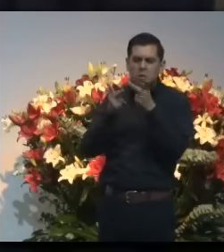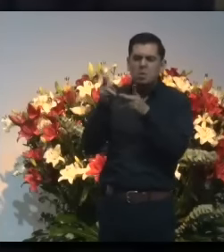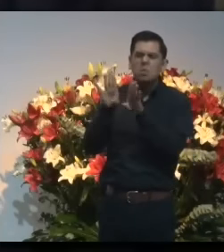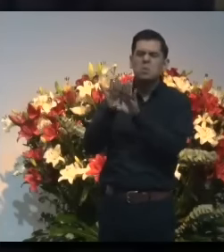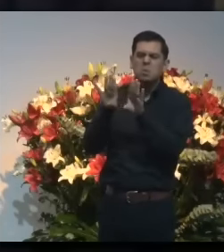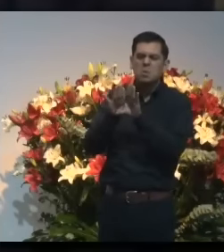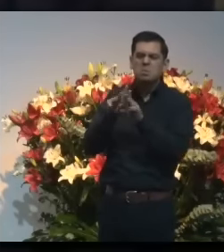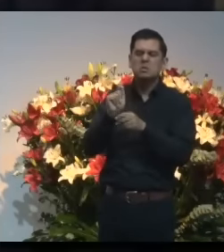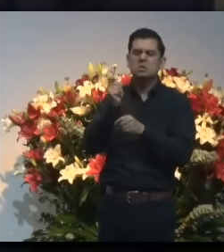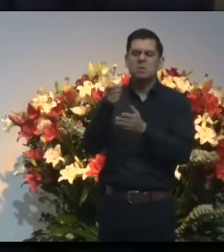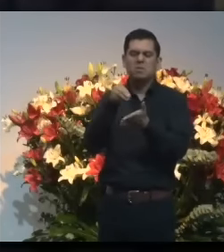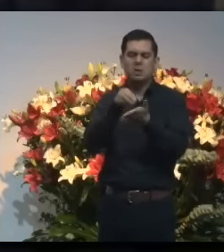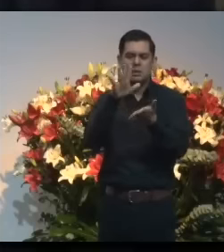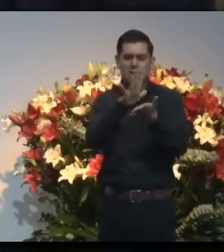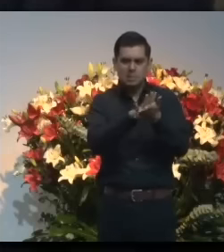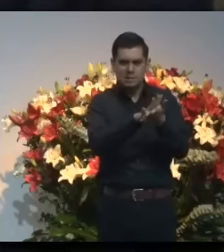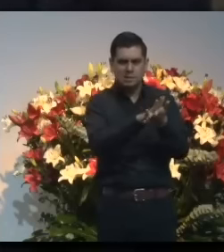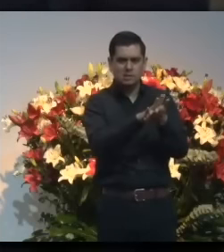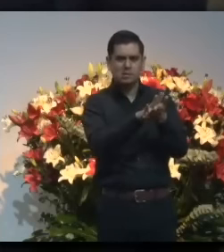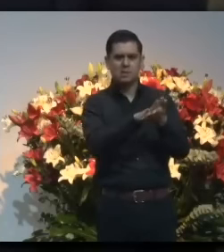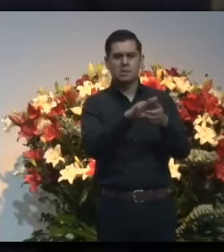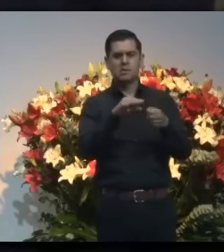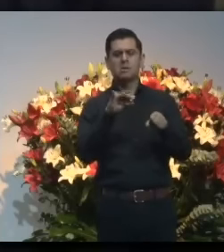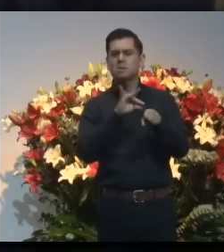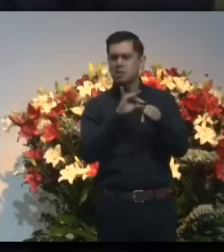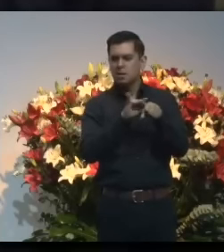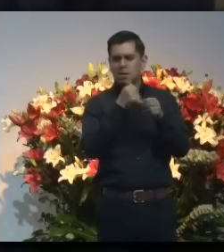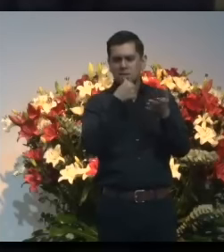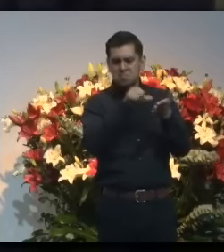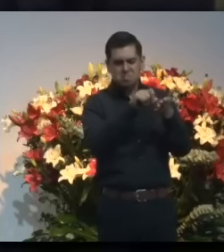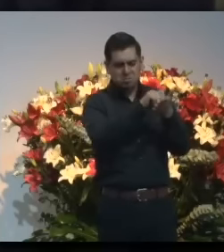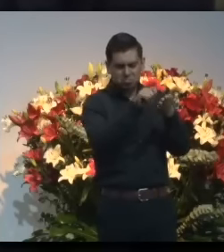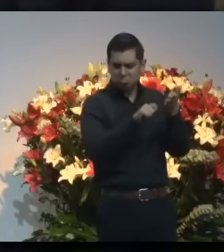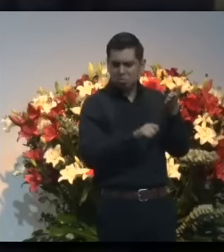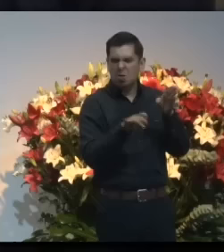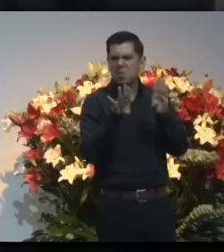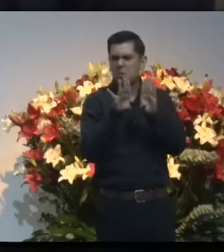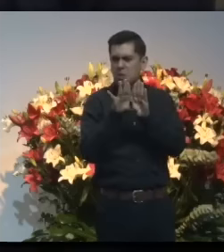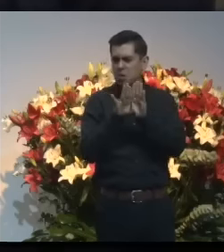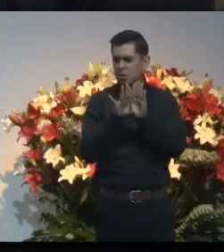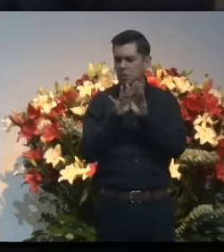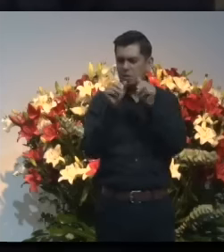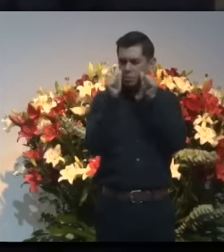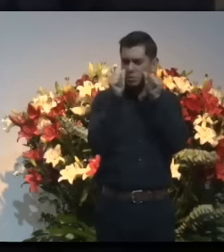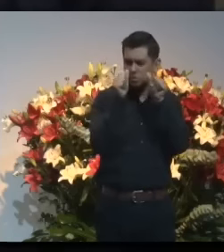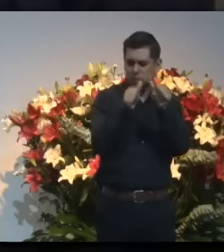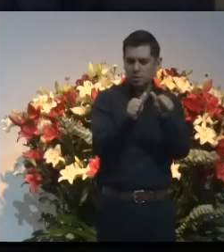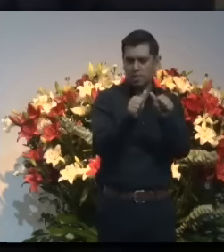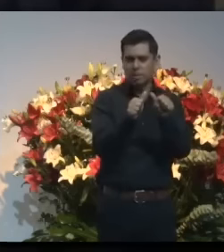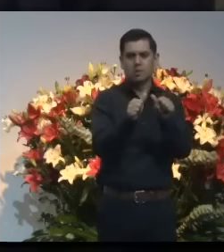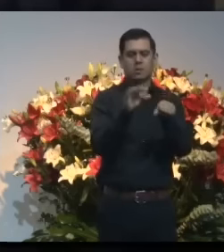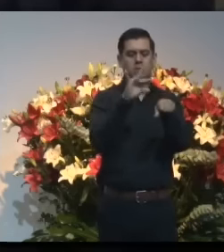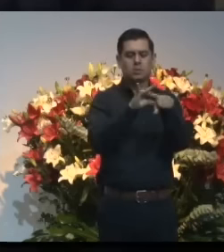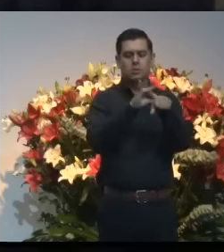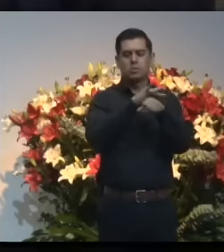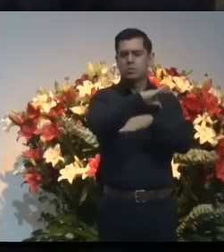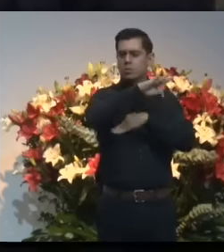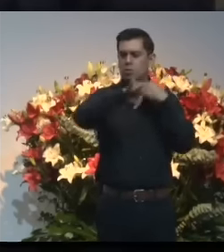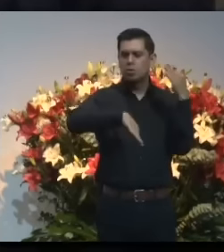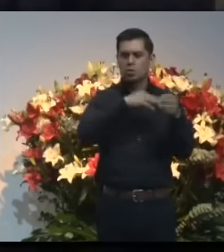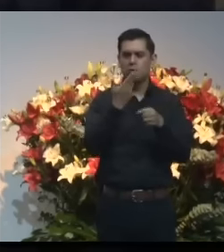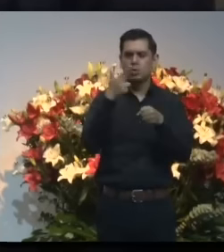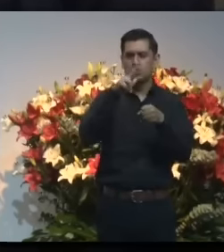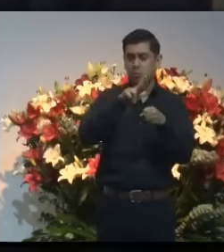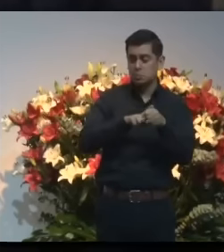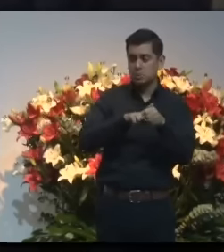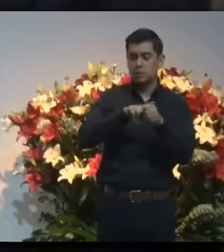a distancia, digitalización de expedientes médicos y recetas, y el que las personas puedan atenderse en prácticamente todos los hospitales y clínicas